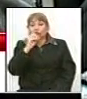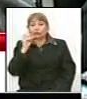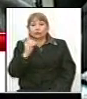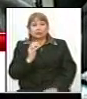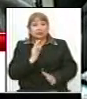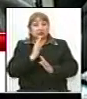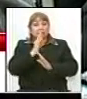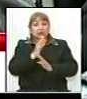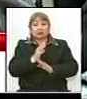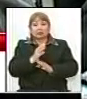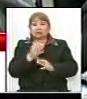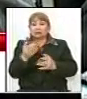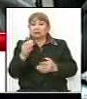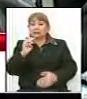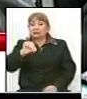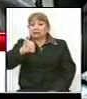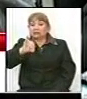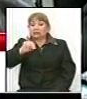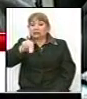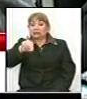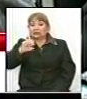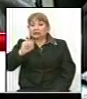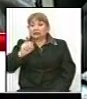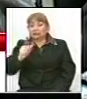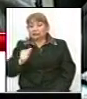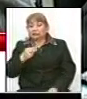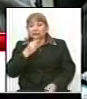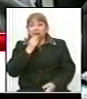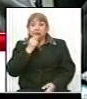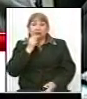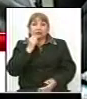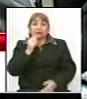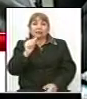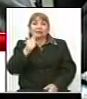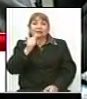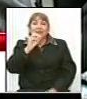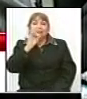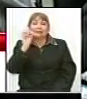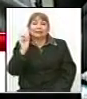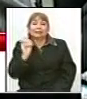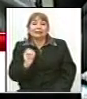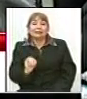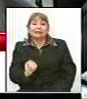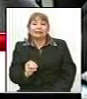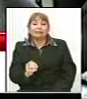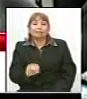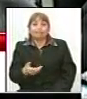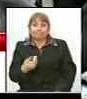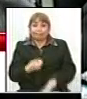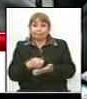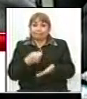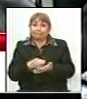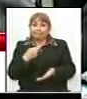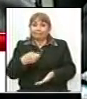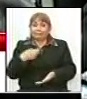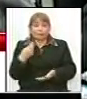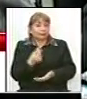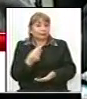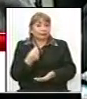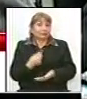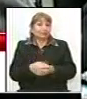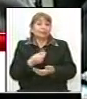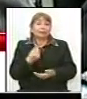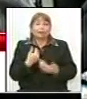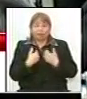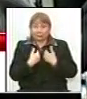a establecimientos de MINSA, ¿no? A establecimientos privados el 10%, ¿no? Porque nos atiende más rápido,